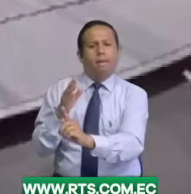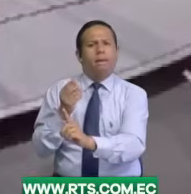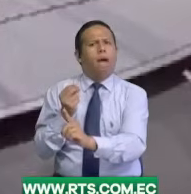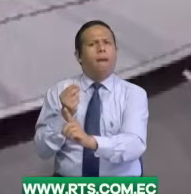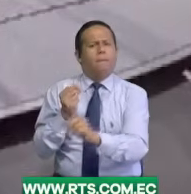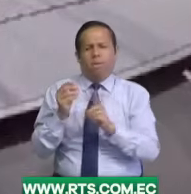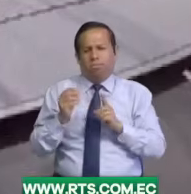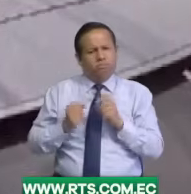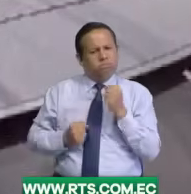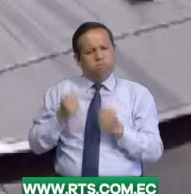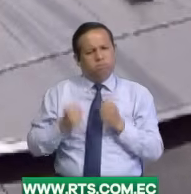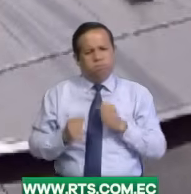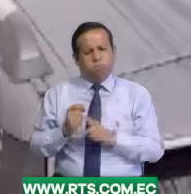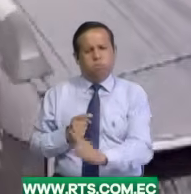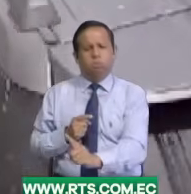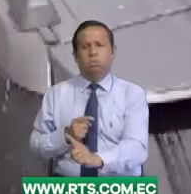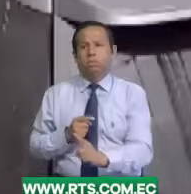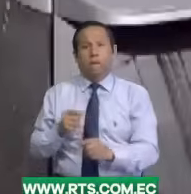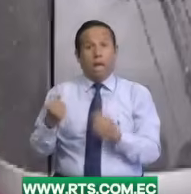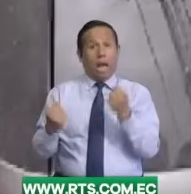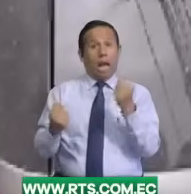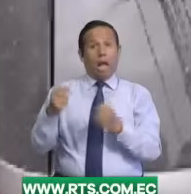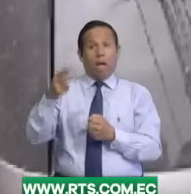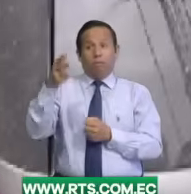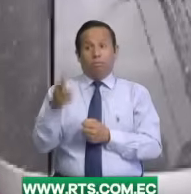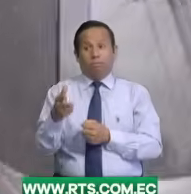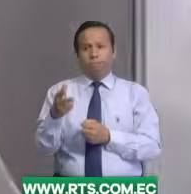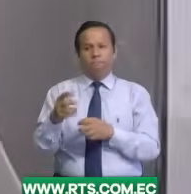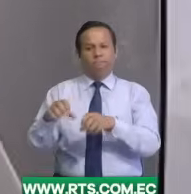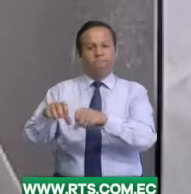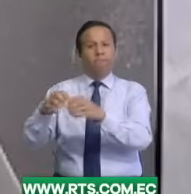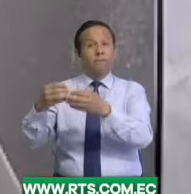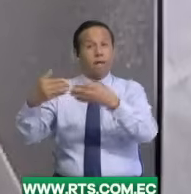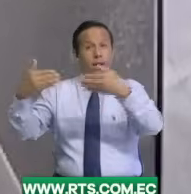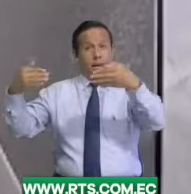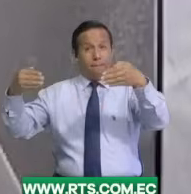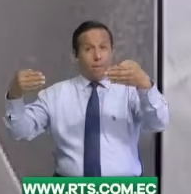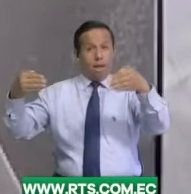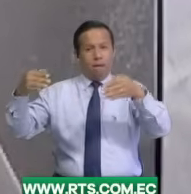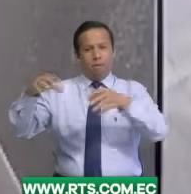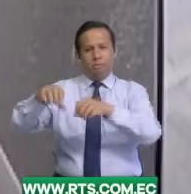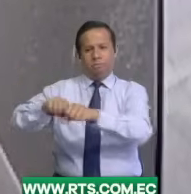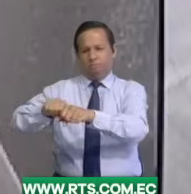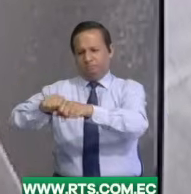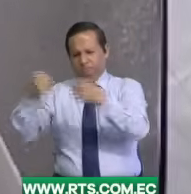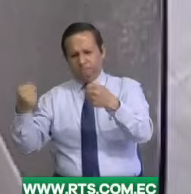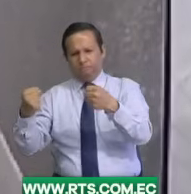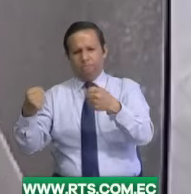corriendo para, en cuestión de segundos, robarse el espejo retrovisor.